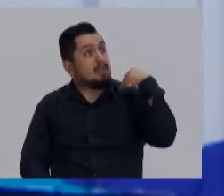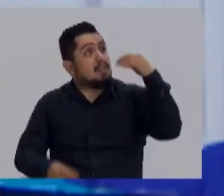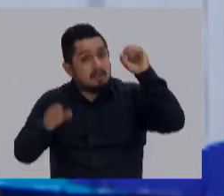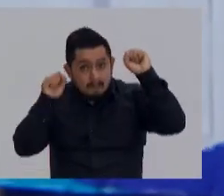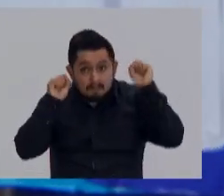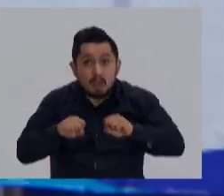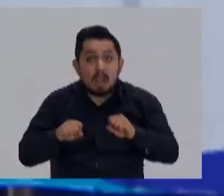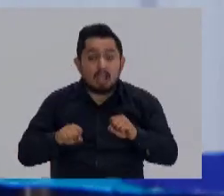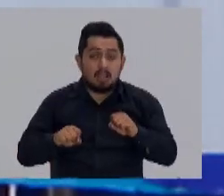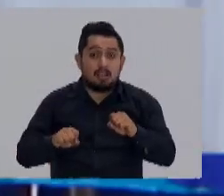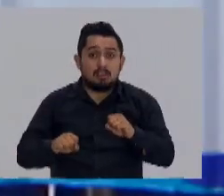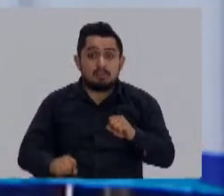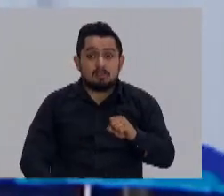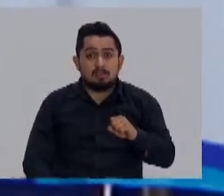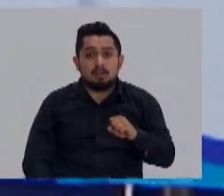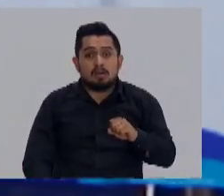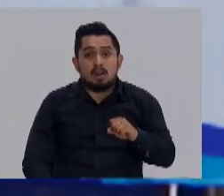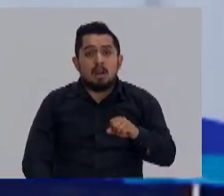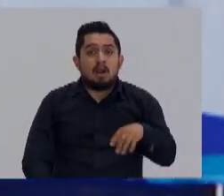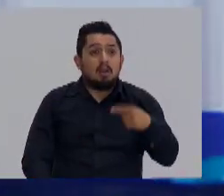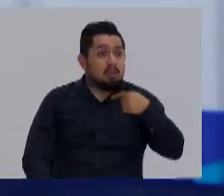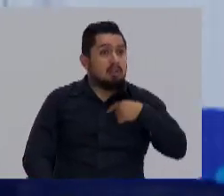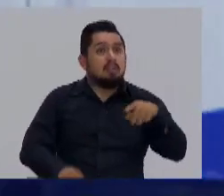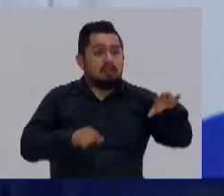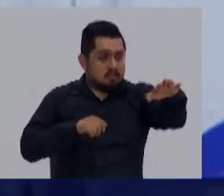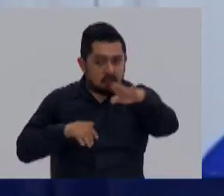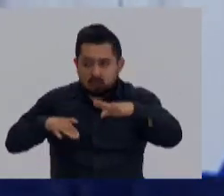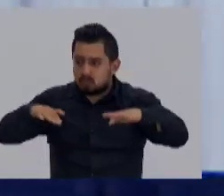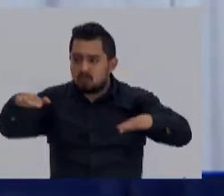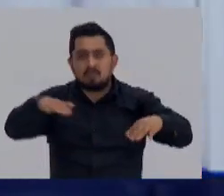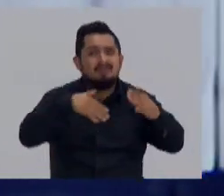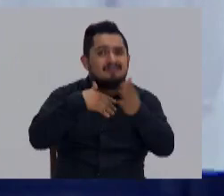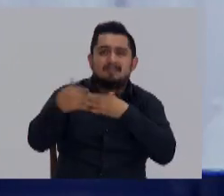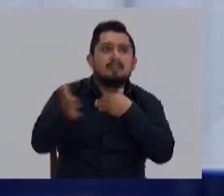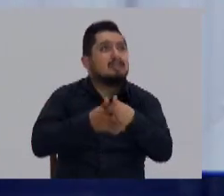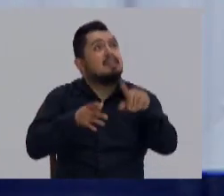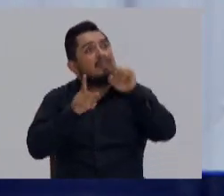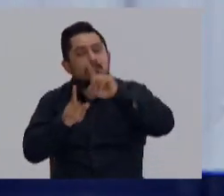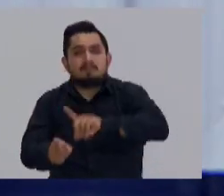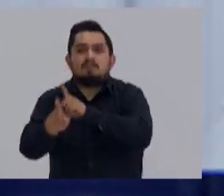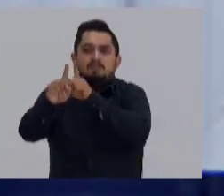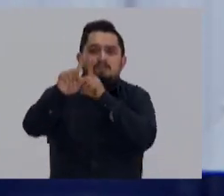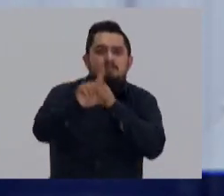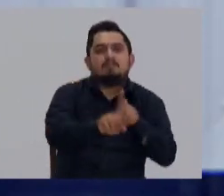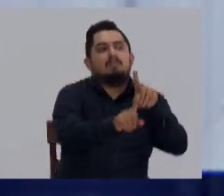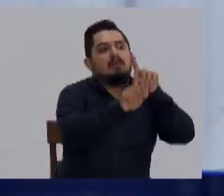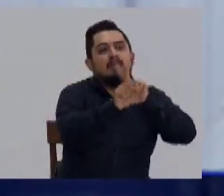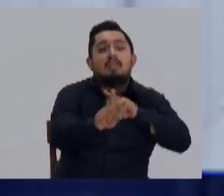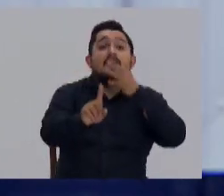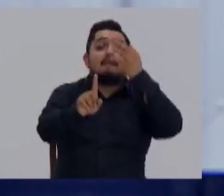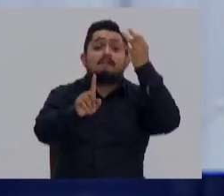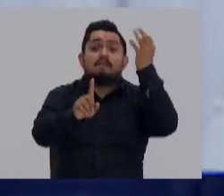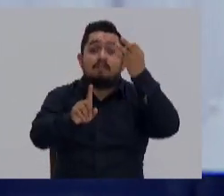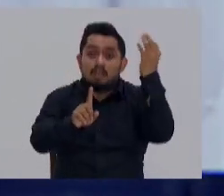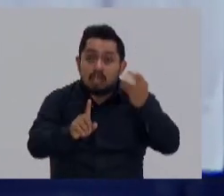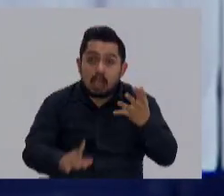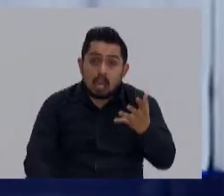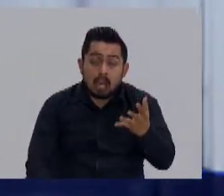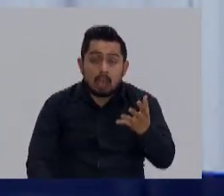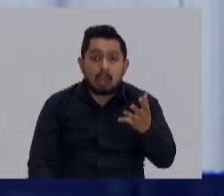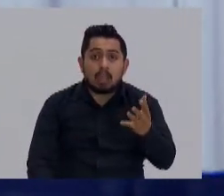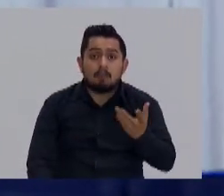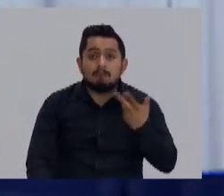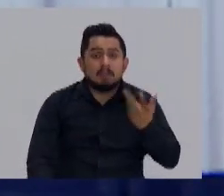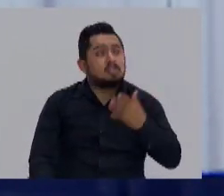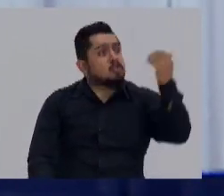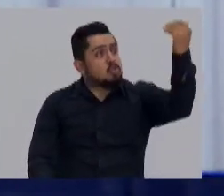puedo oír tu voz llamando, donde quiera fiel te seguiré. Pero nosotros oímos